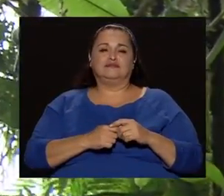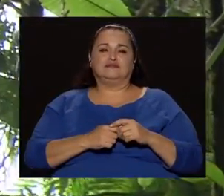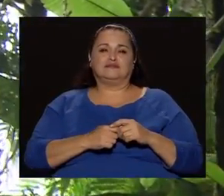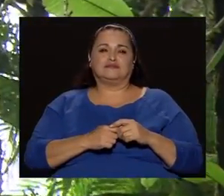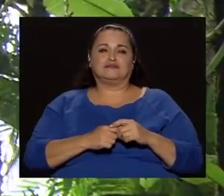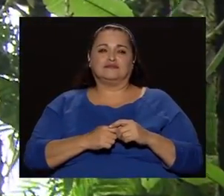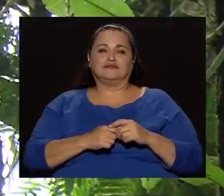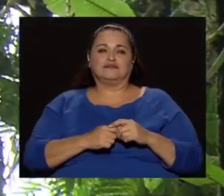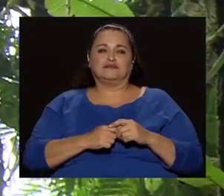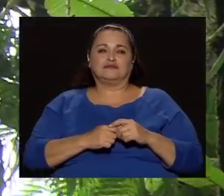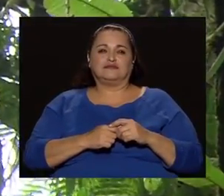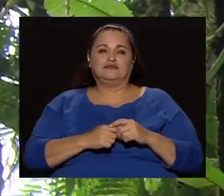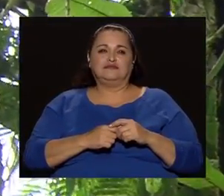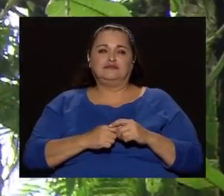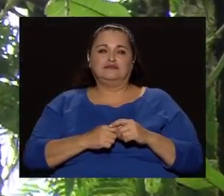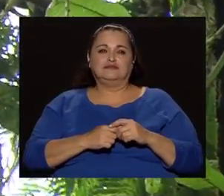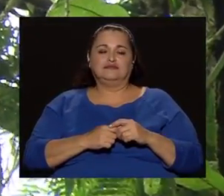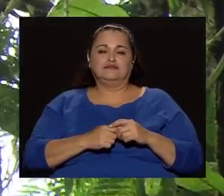llevar esto